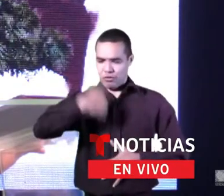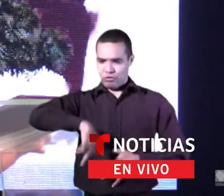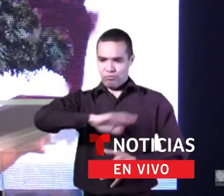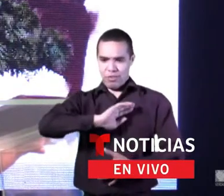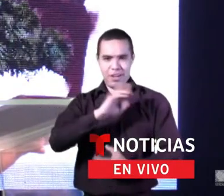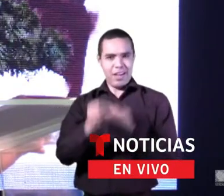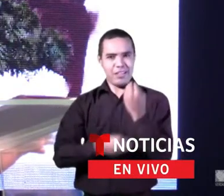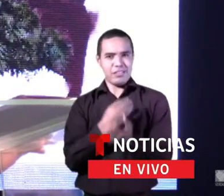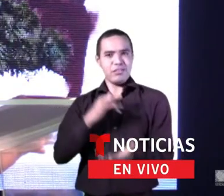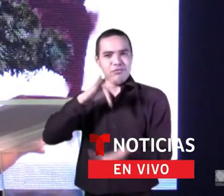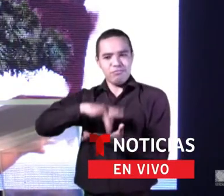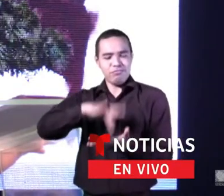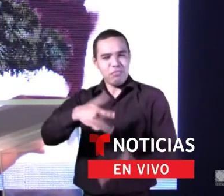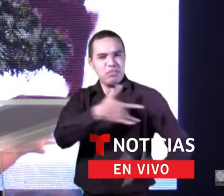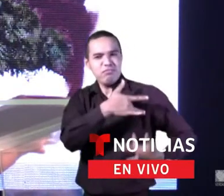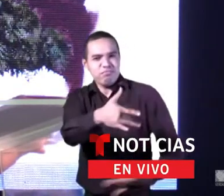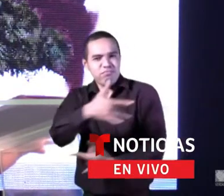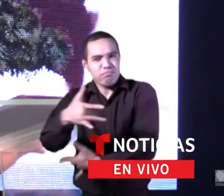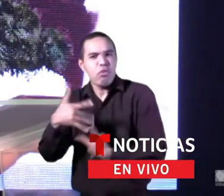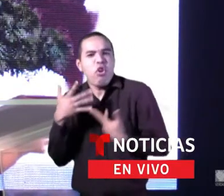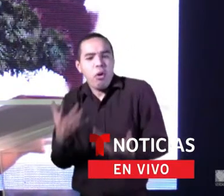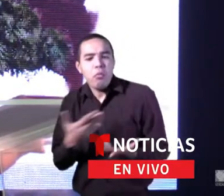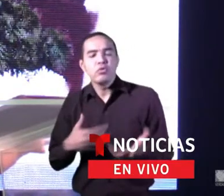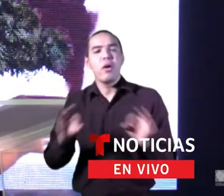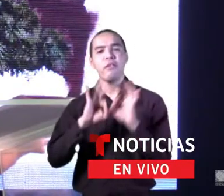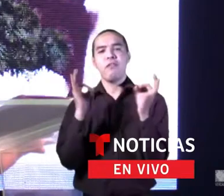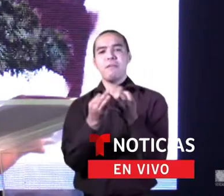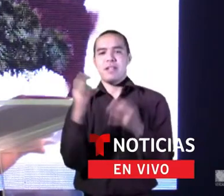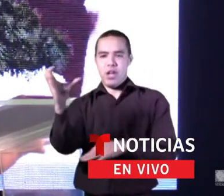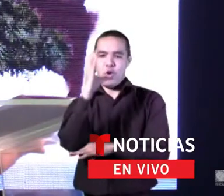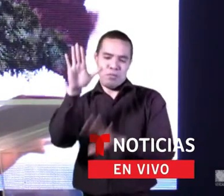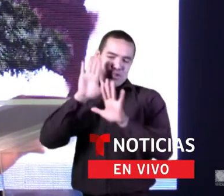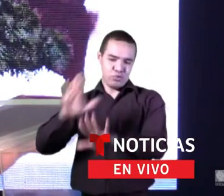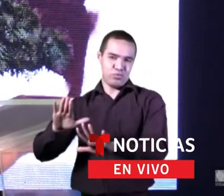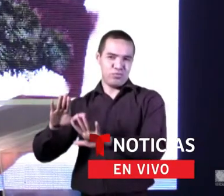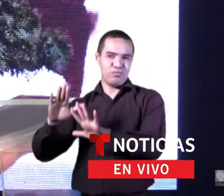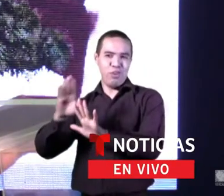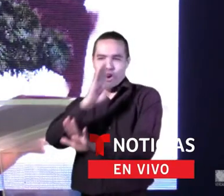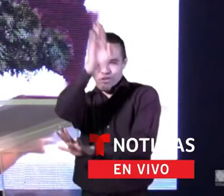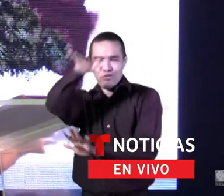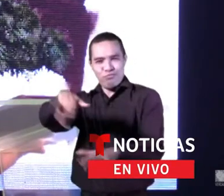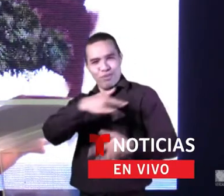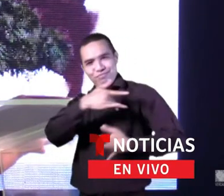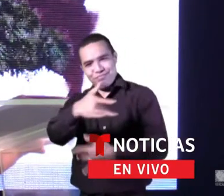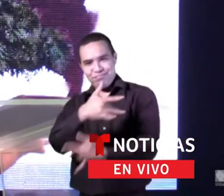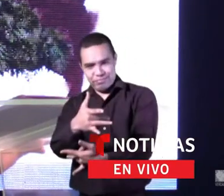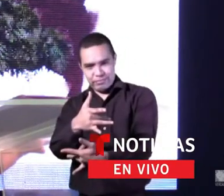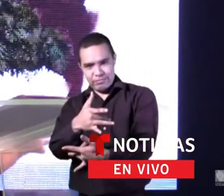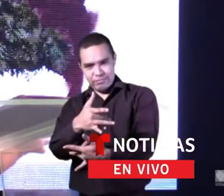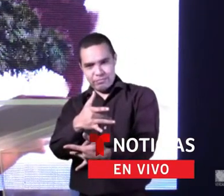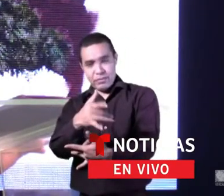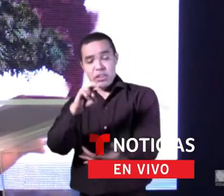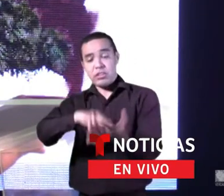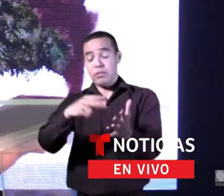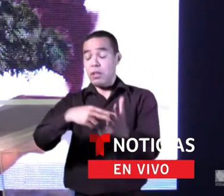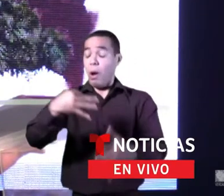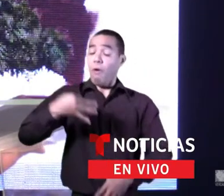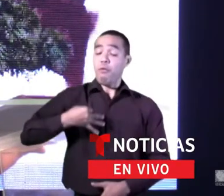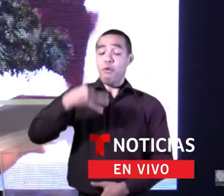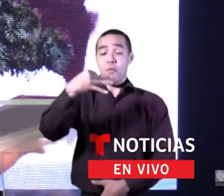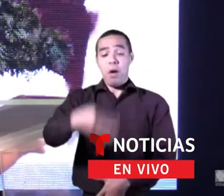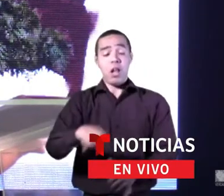tradición de generosidad de la familia colombiana no es una formalidad jurídica o